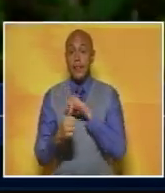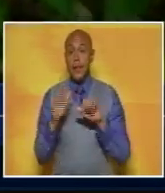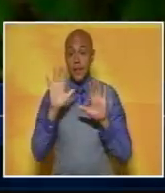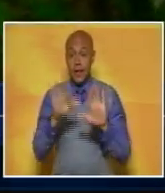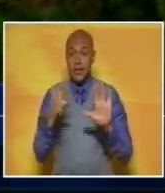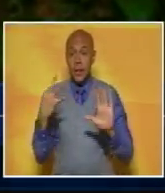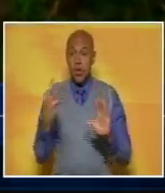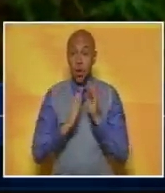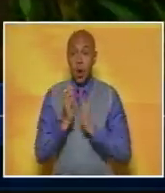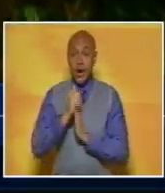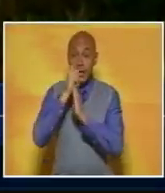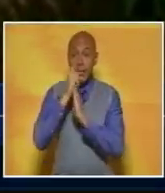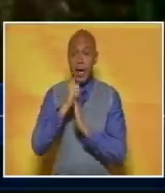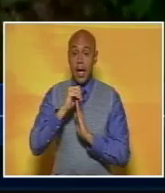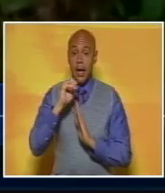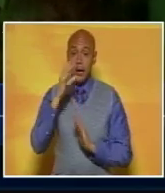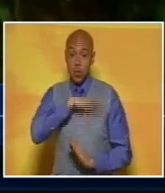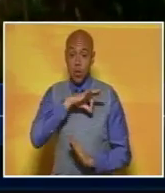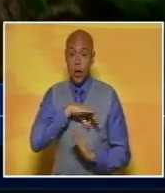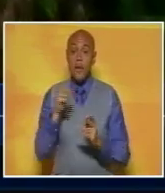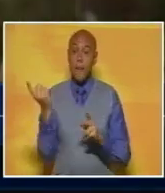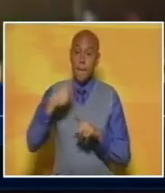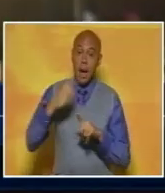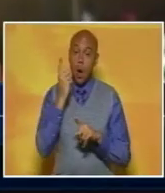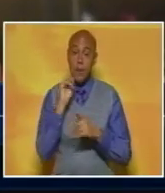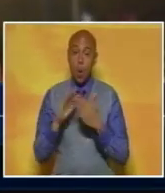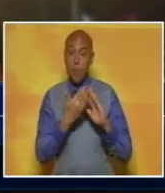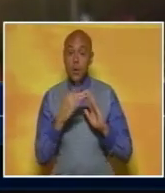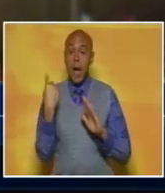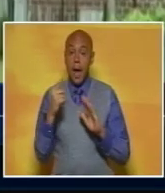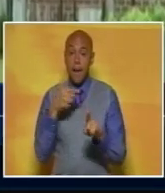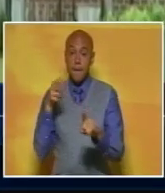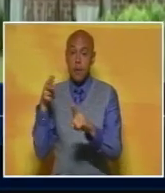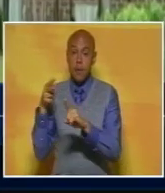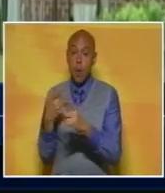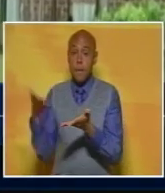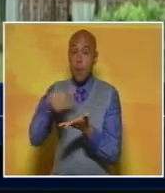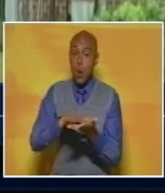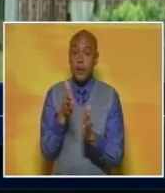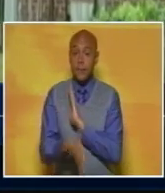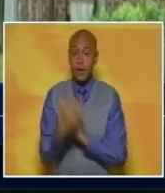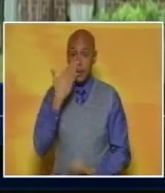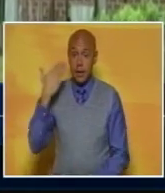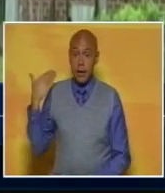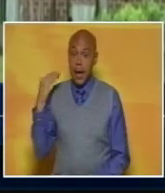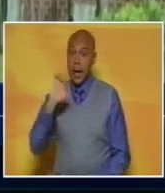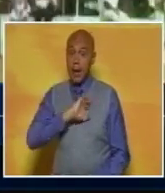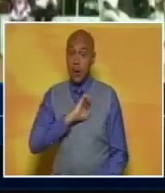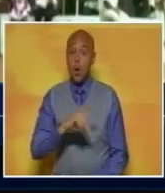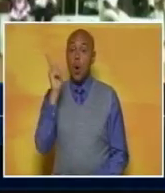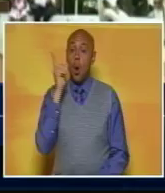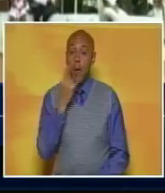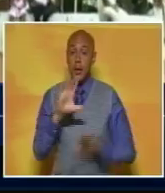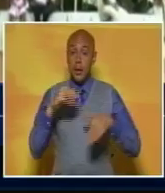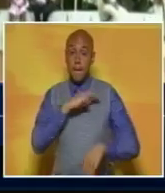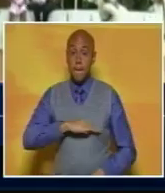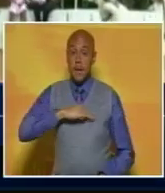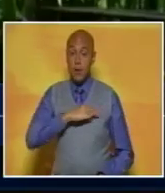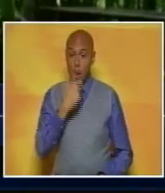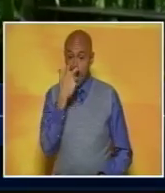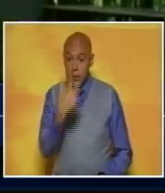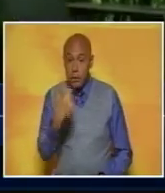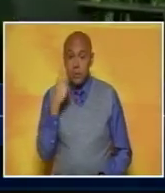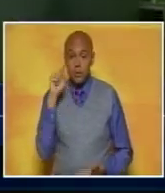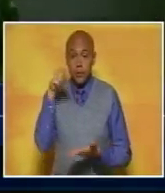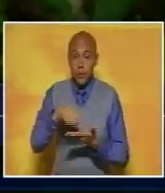líderes sociales o políticos y un dirigente comunal han sido asesinados durante el pasado enero. Según la misión de observación electoral,